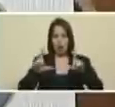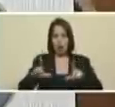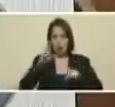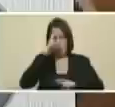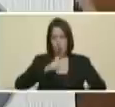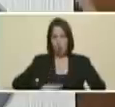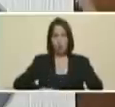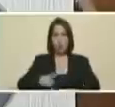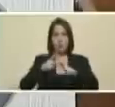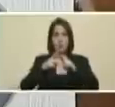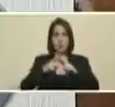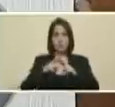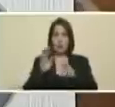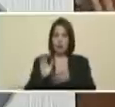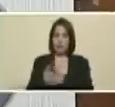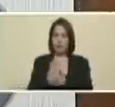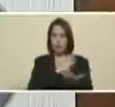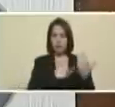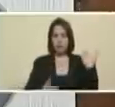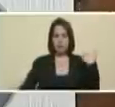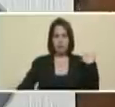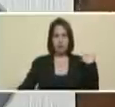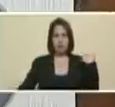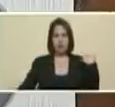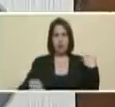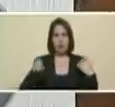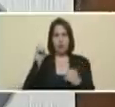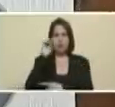Compañero presidente de la Asamblea Nacional Constituyente,